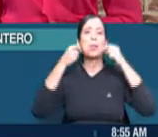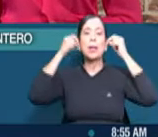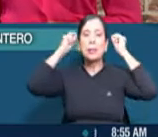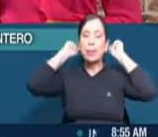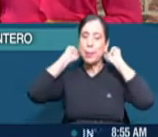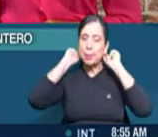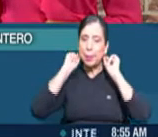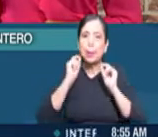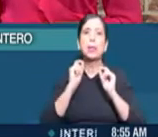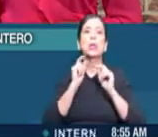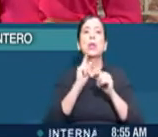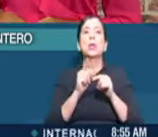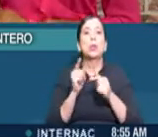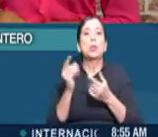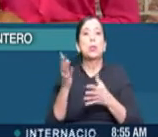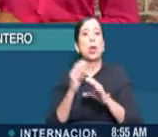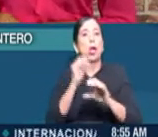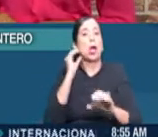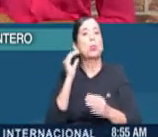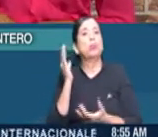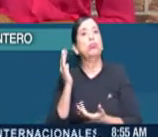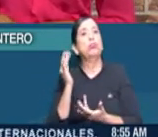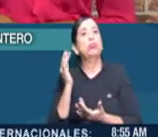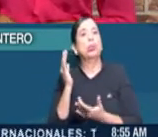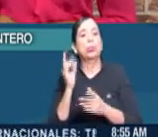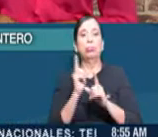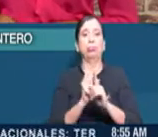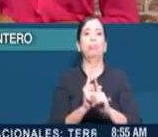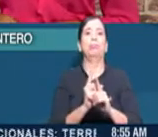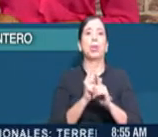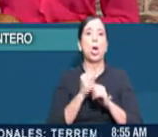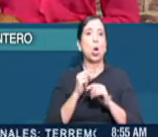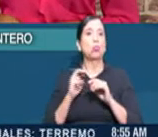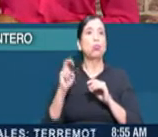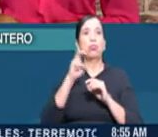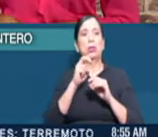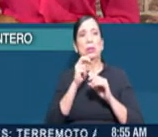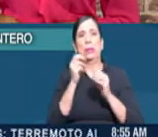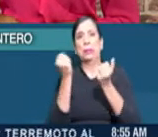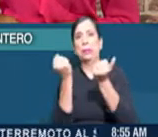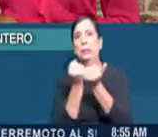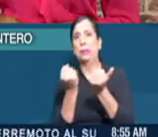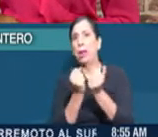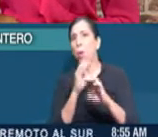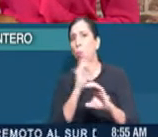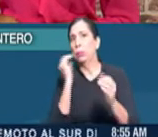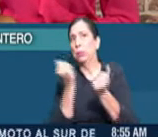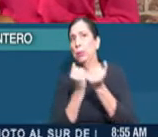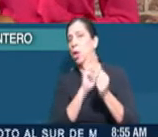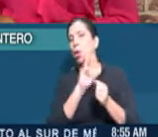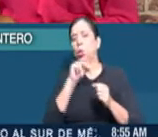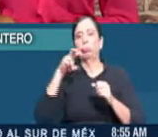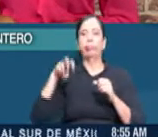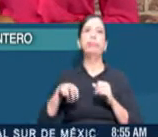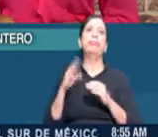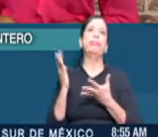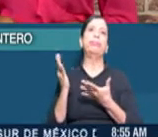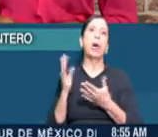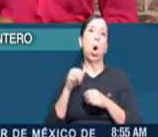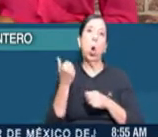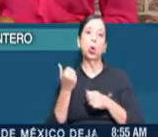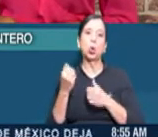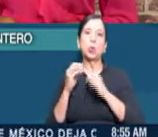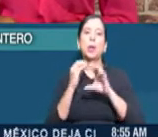momento. Y si usted está esperando el transporte público, evite subirse si el transporte está muy lleno y evita